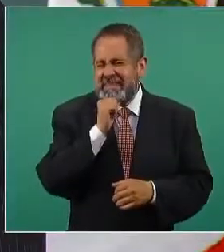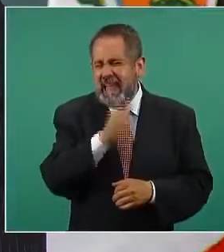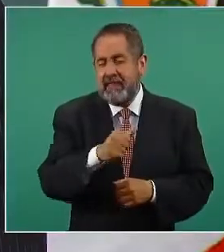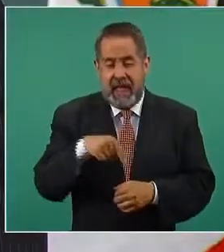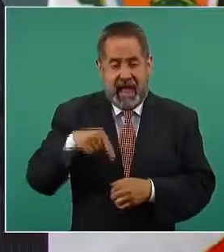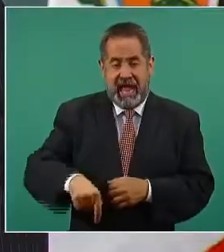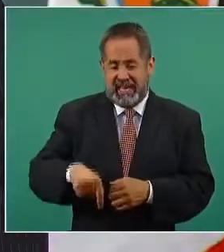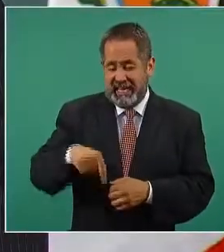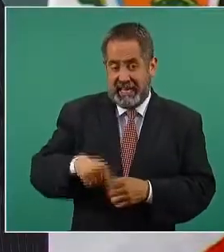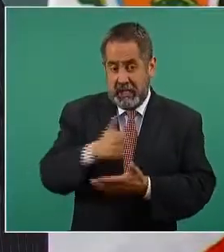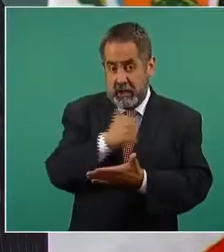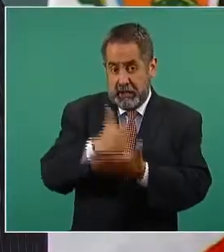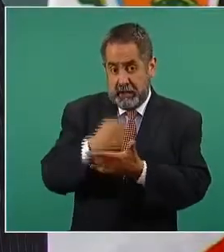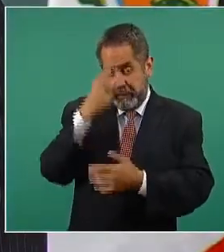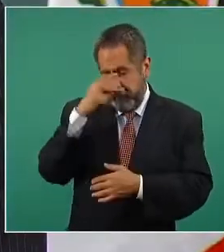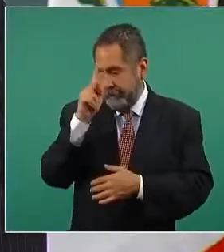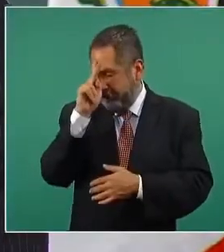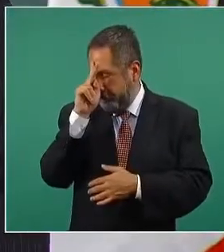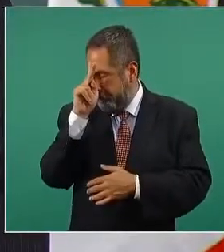Ciudad de México,